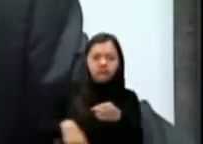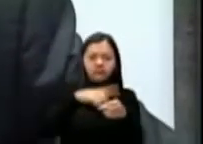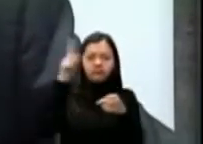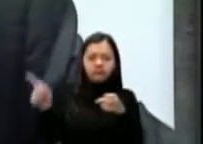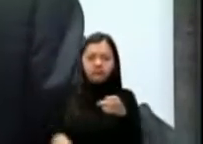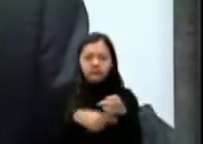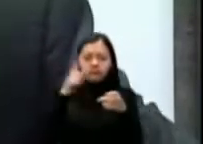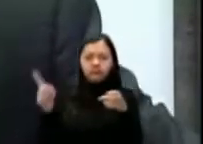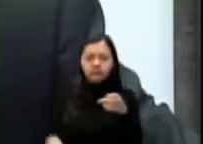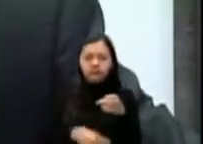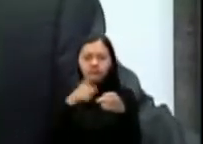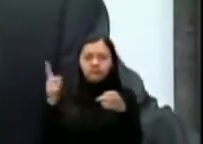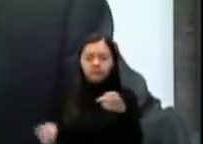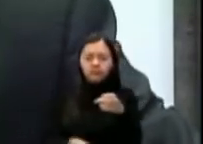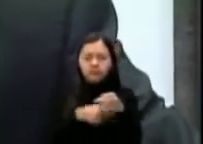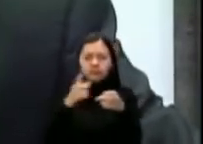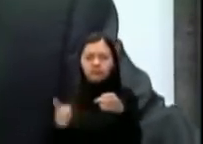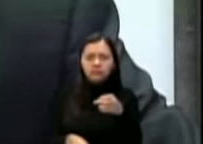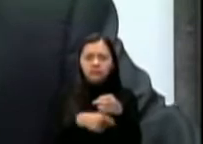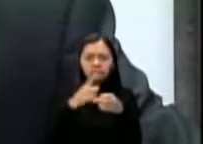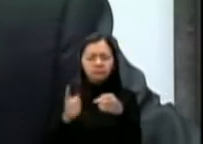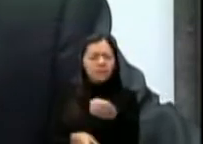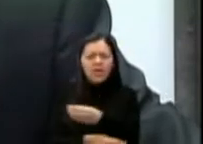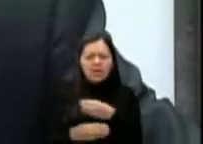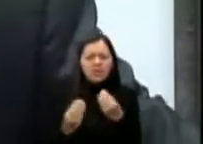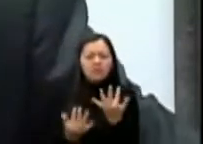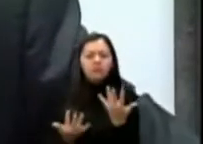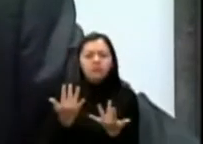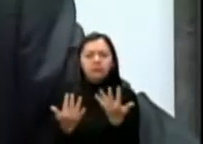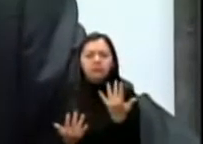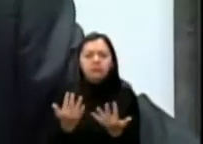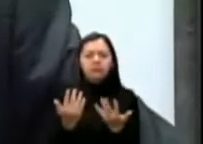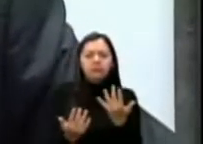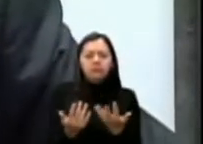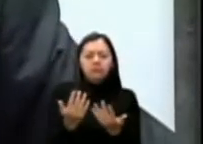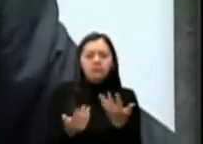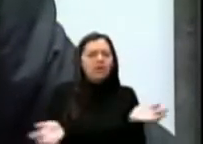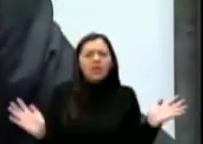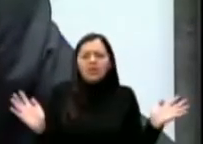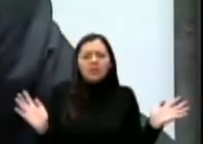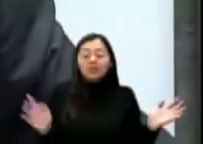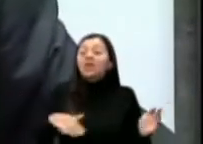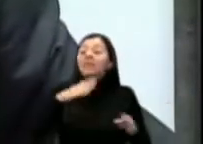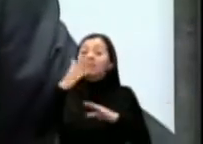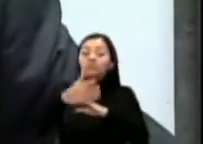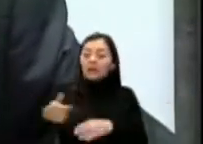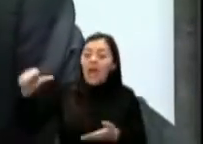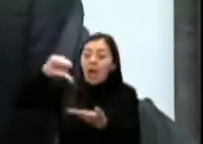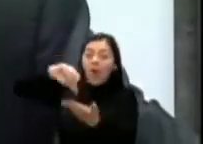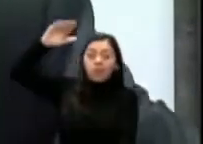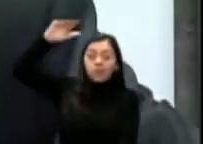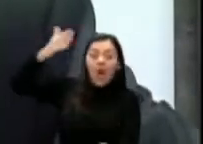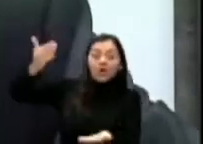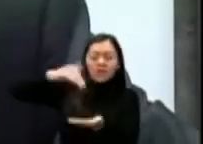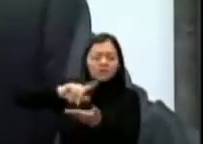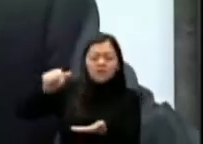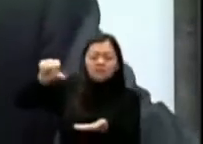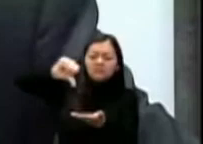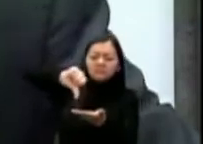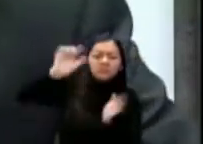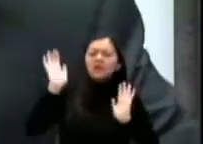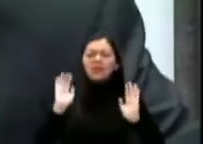captar en un 4 a un 5 por ciento máximo producto del agua que se pierde por la evaporación y minería responsable